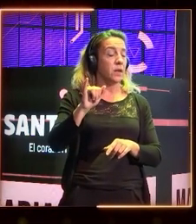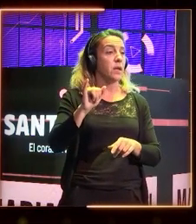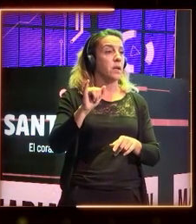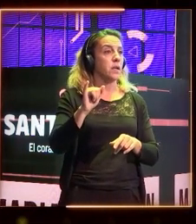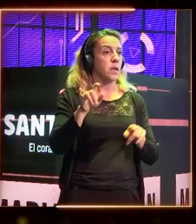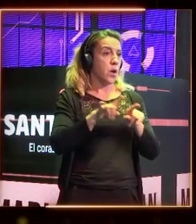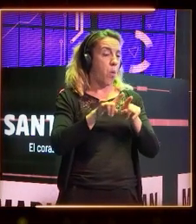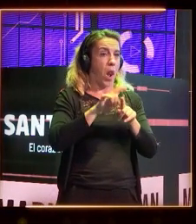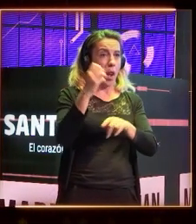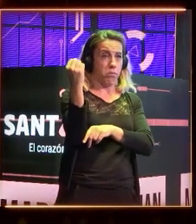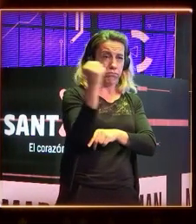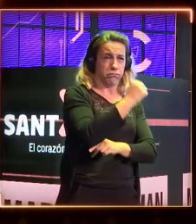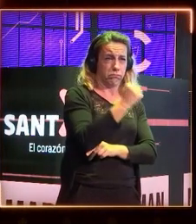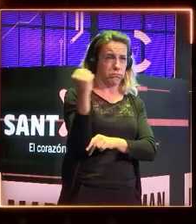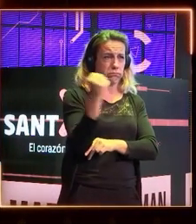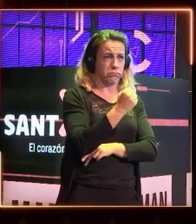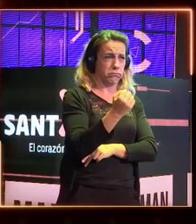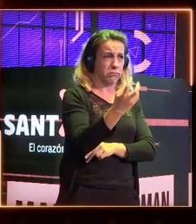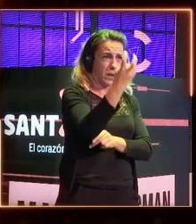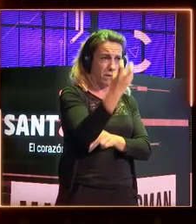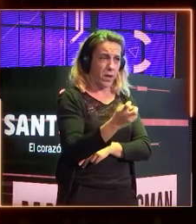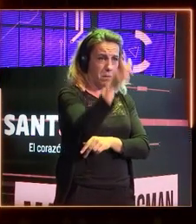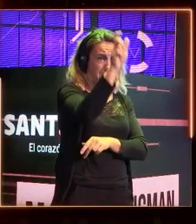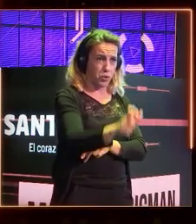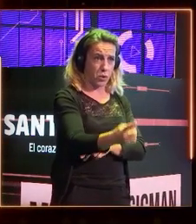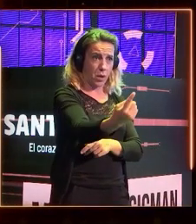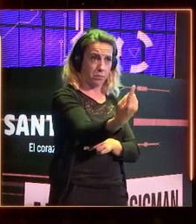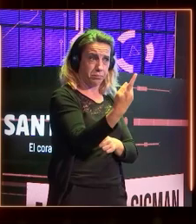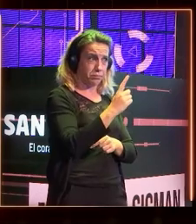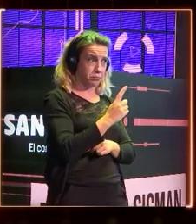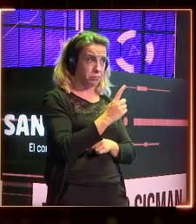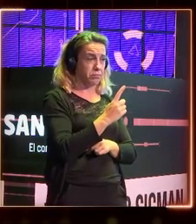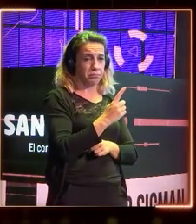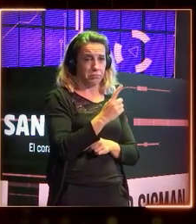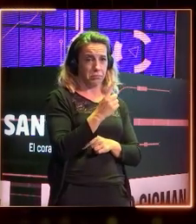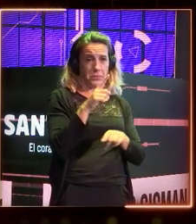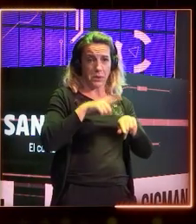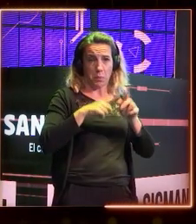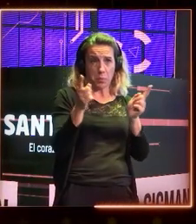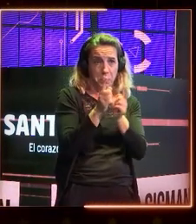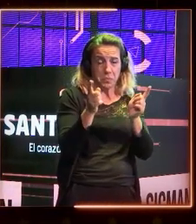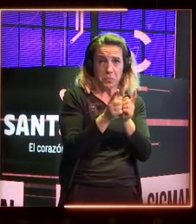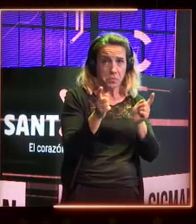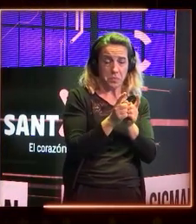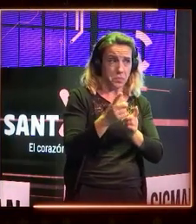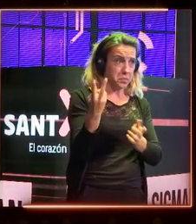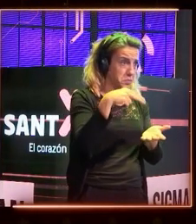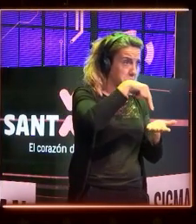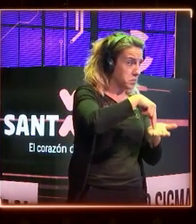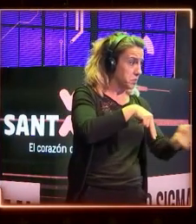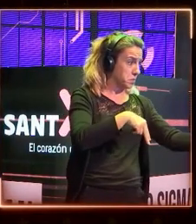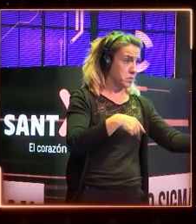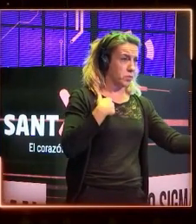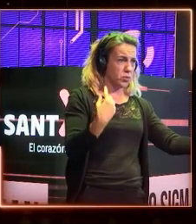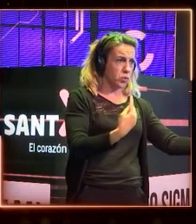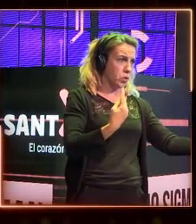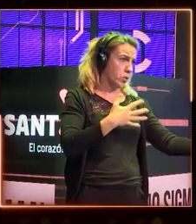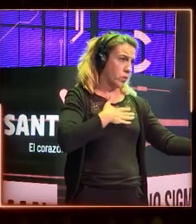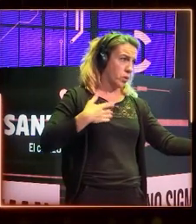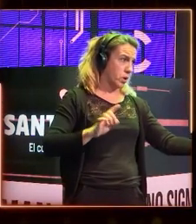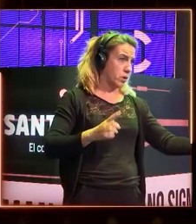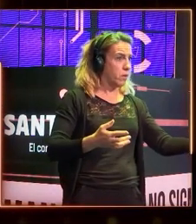alguien que me acompañe aquí durante durante 2 segundos y que suba al escenario no me dejen solo Ahora ven ven ven